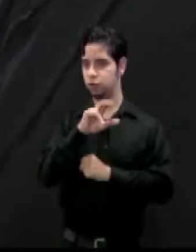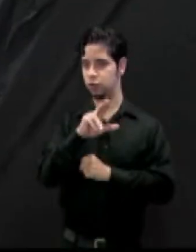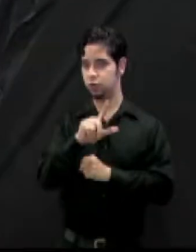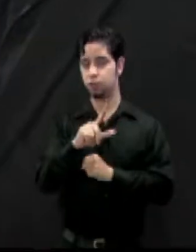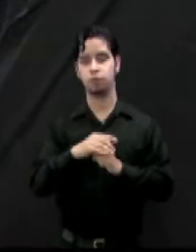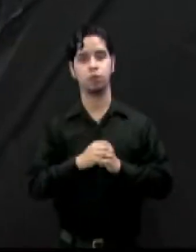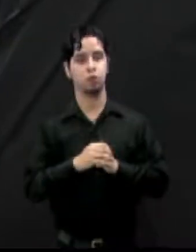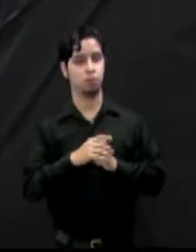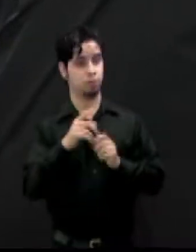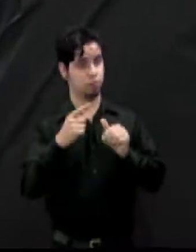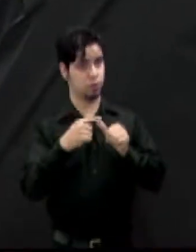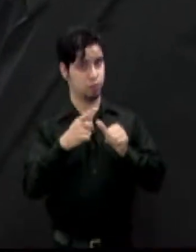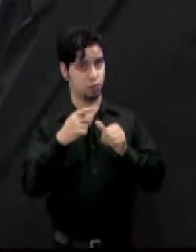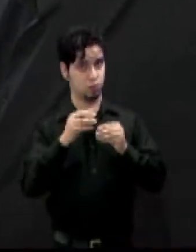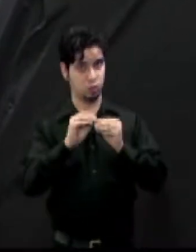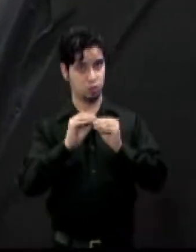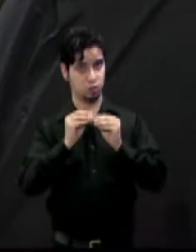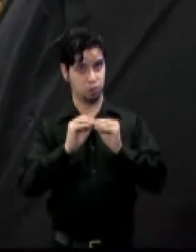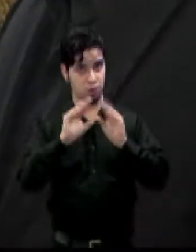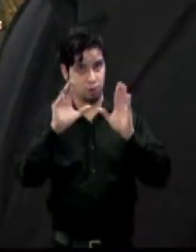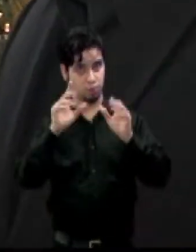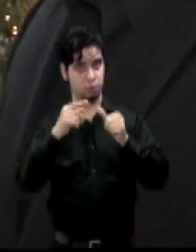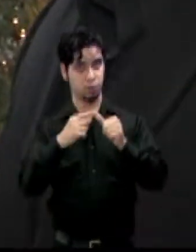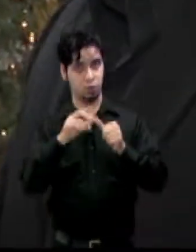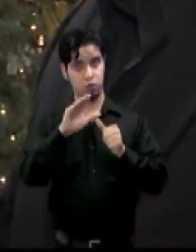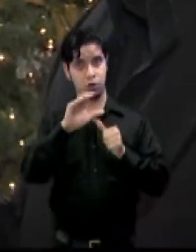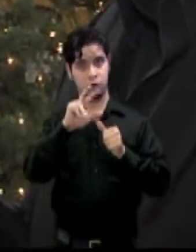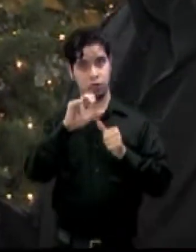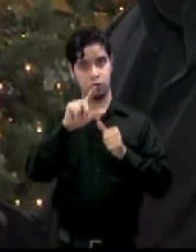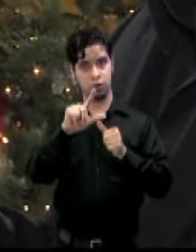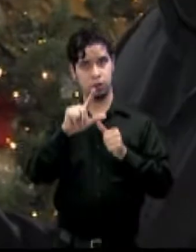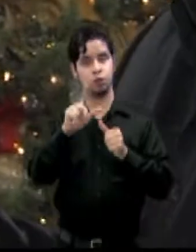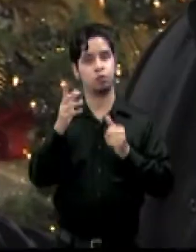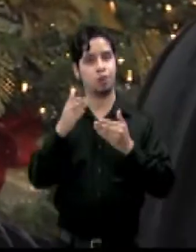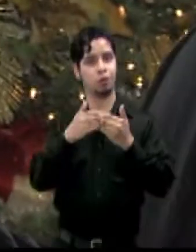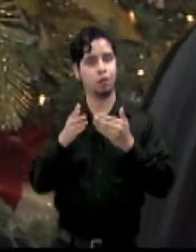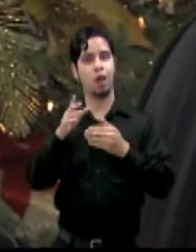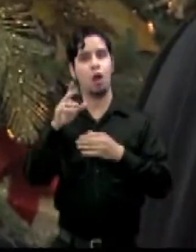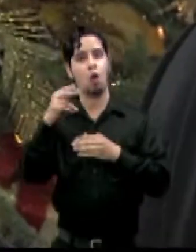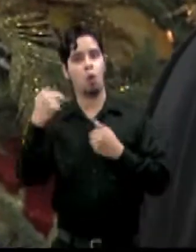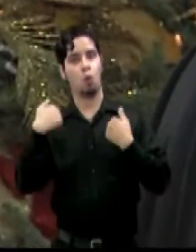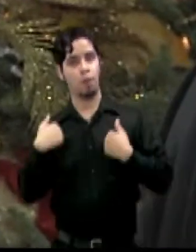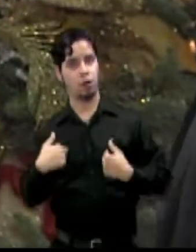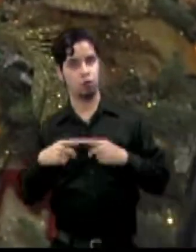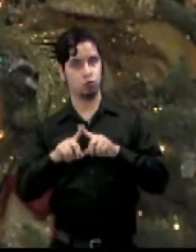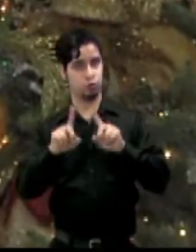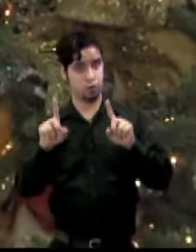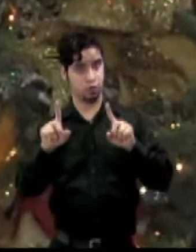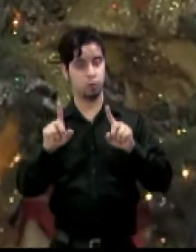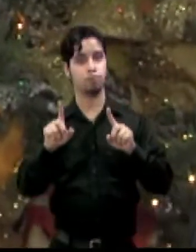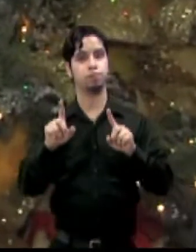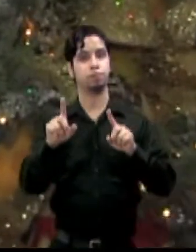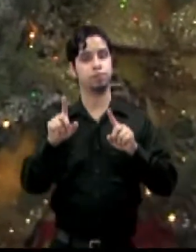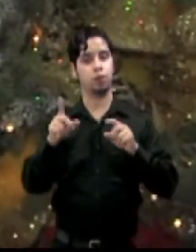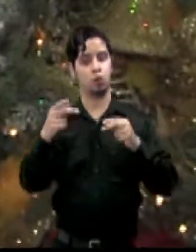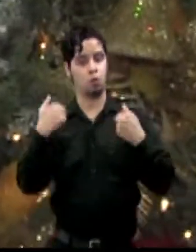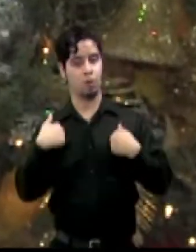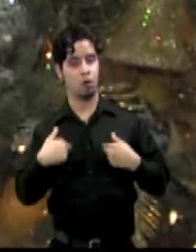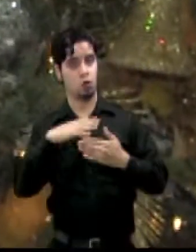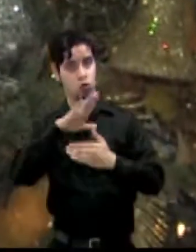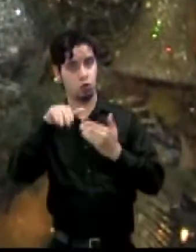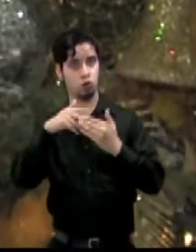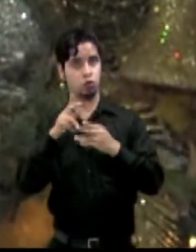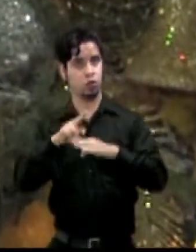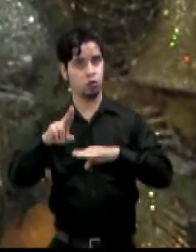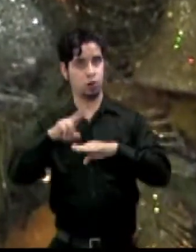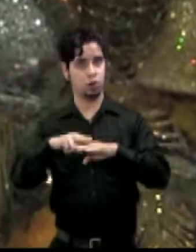son derechos civiles vis a vis lo que son derechos humanos, ¿verdad? Hablamos de derechos humanos como el todo, que es natural del individuo, porque desde